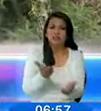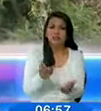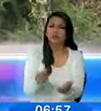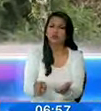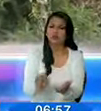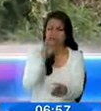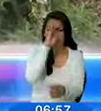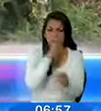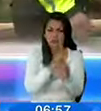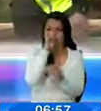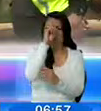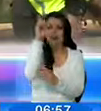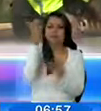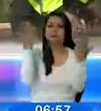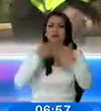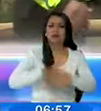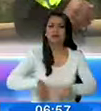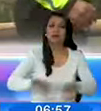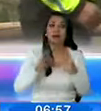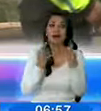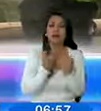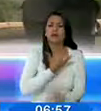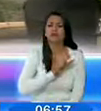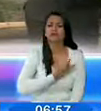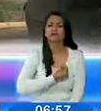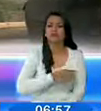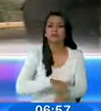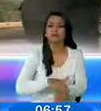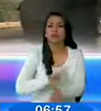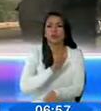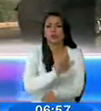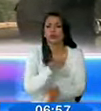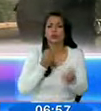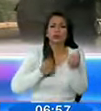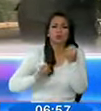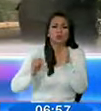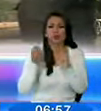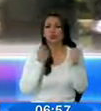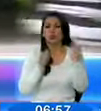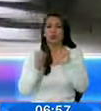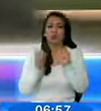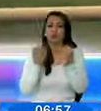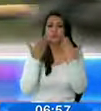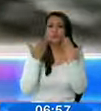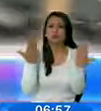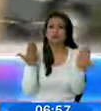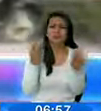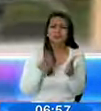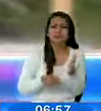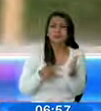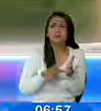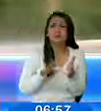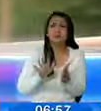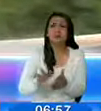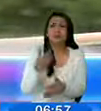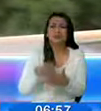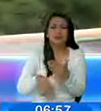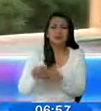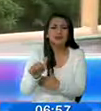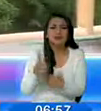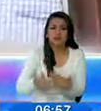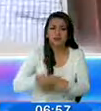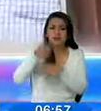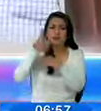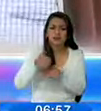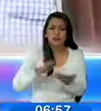sueños y metas y sobre todo destrozó a una familia que envuelta en la angustia y desesperación no sabía por qué acabaron con la vida de la hija